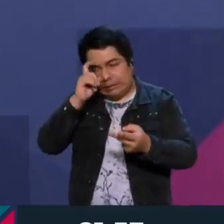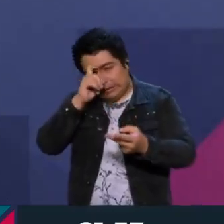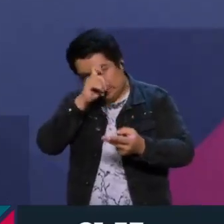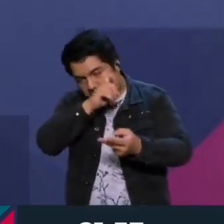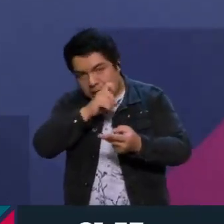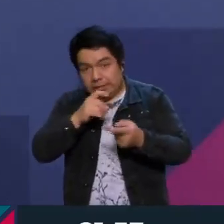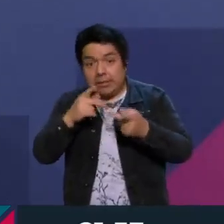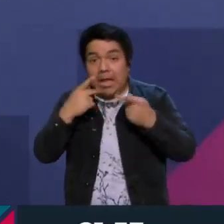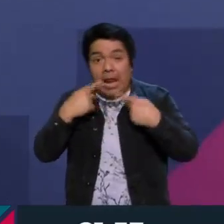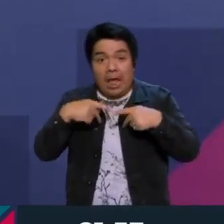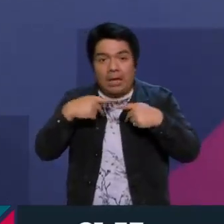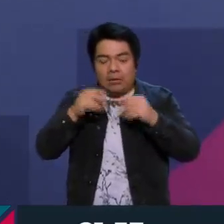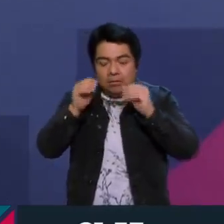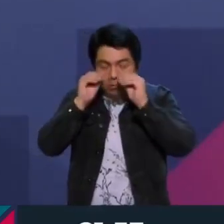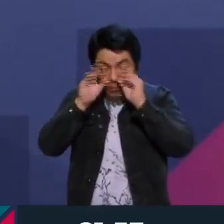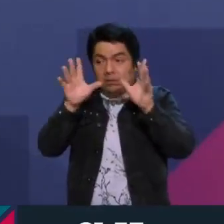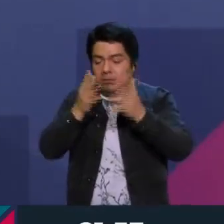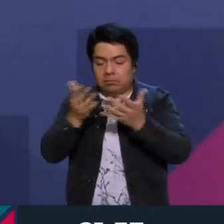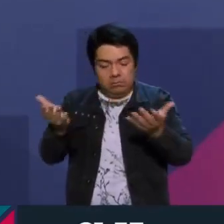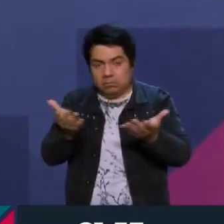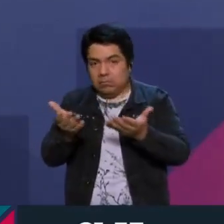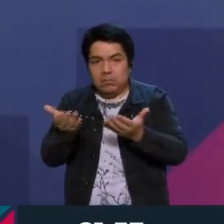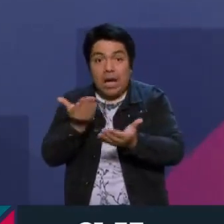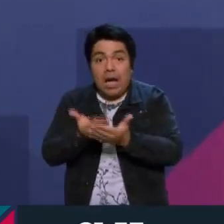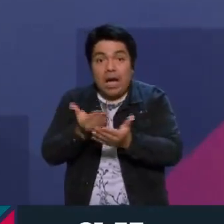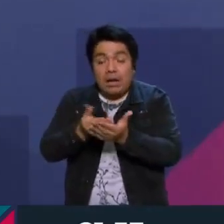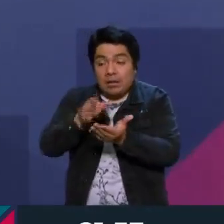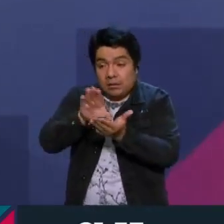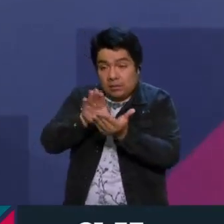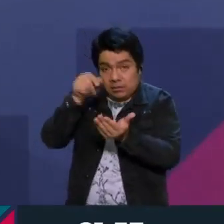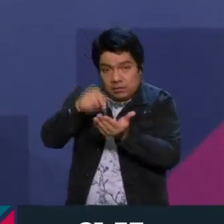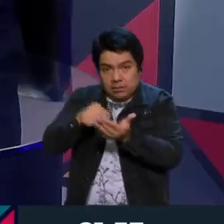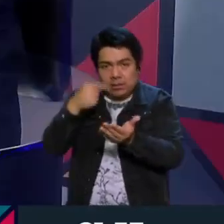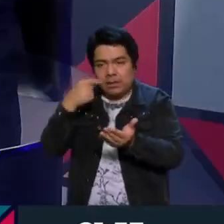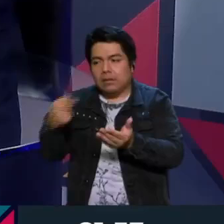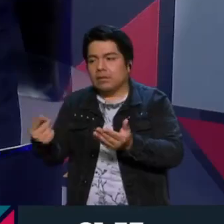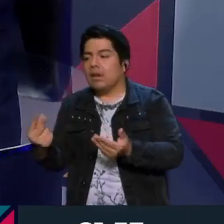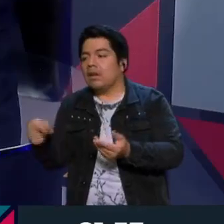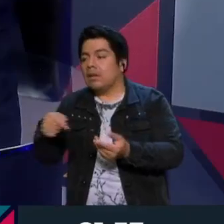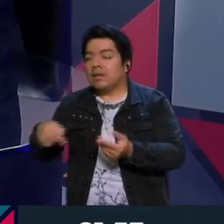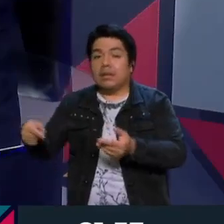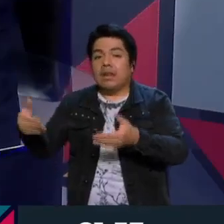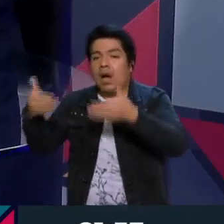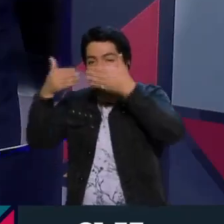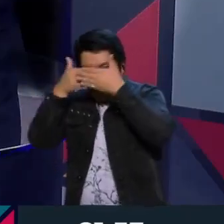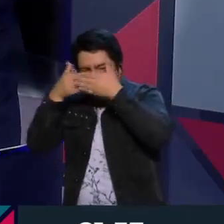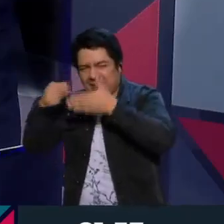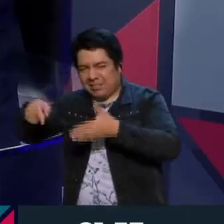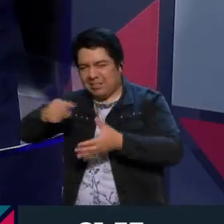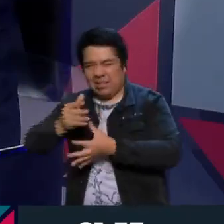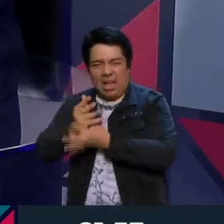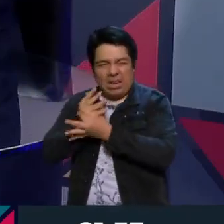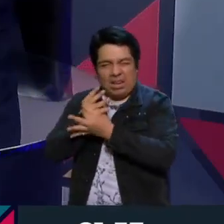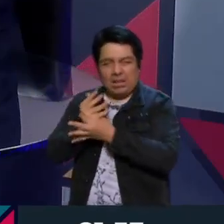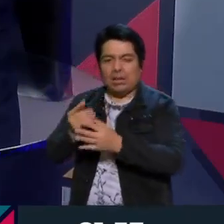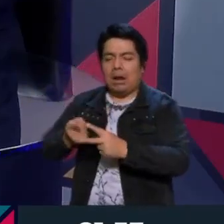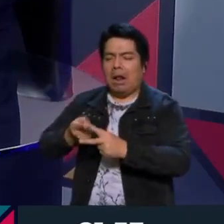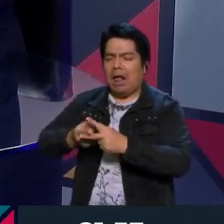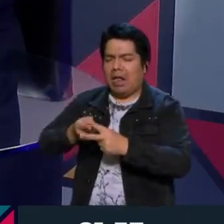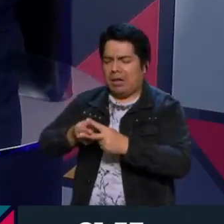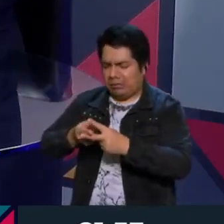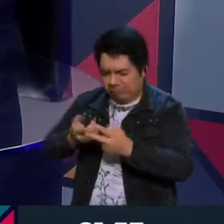la gente no tenga claro cómo es en la contabilidad y por qué se atreven a decir la oposición sus cuentas mafufas